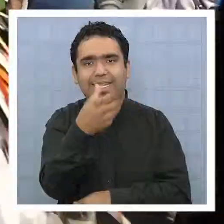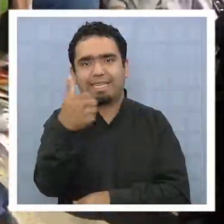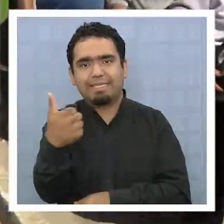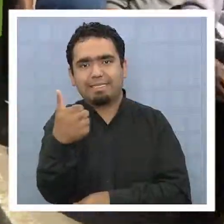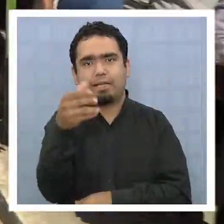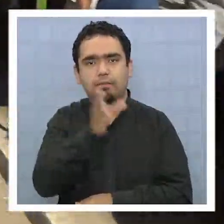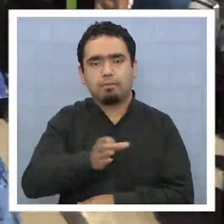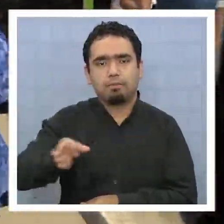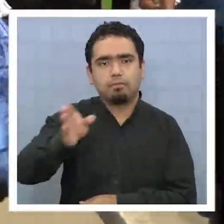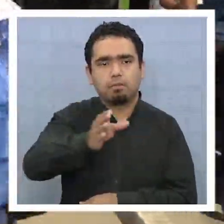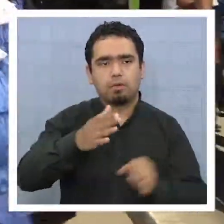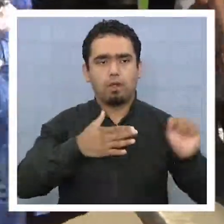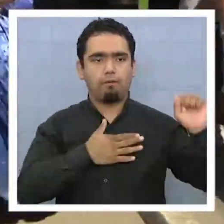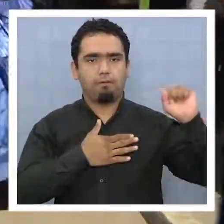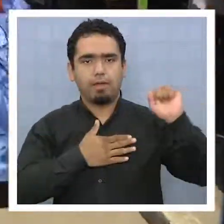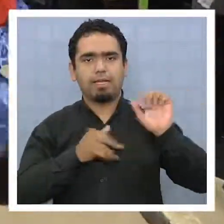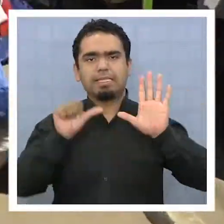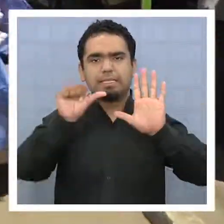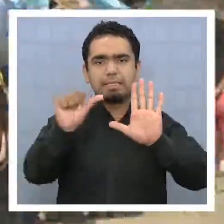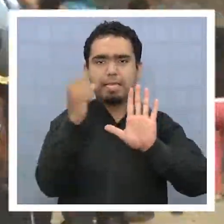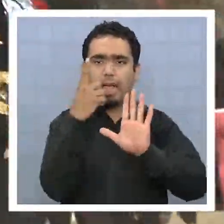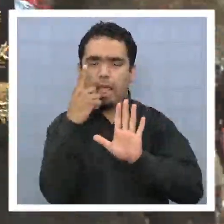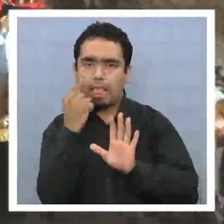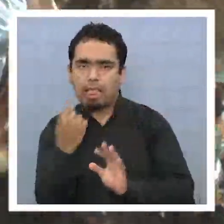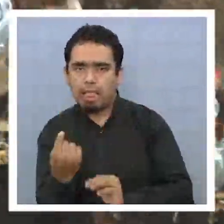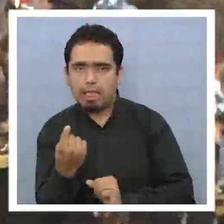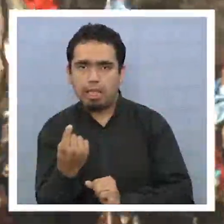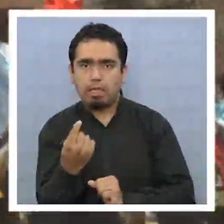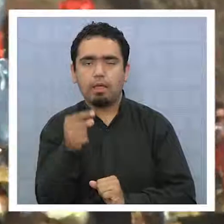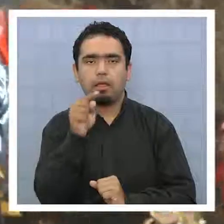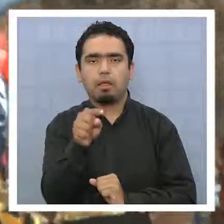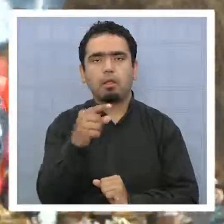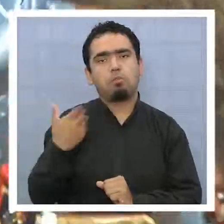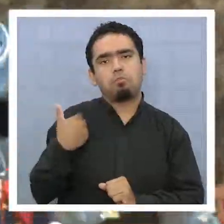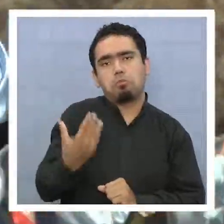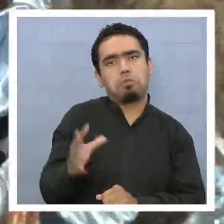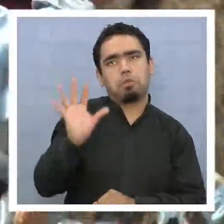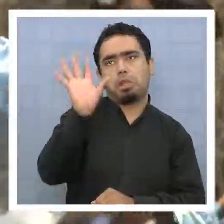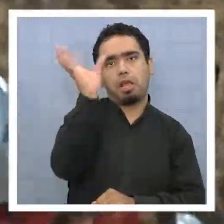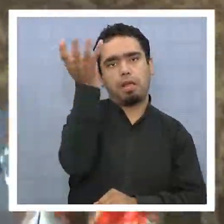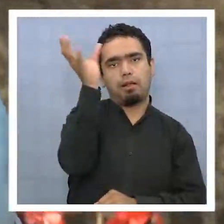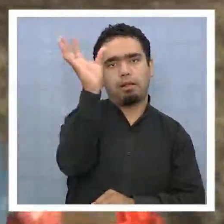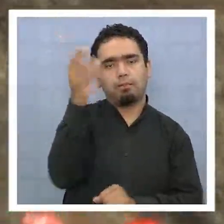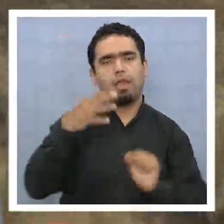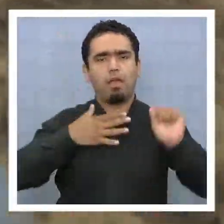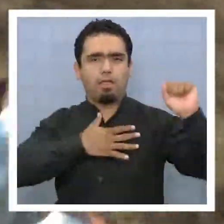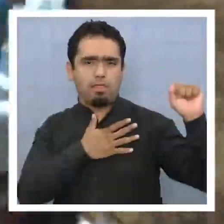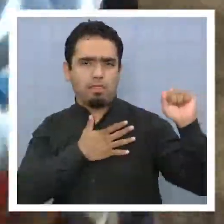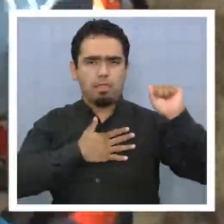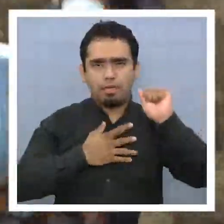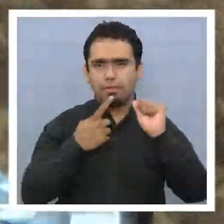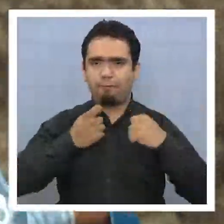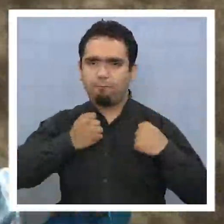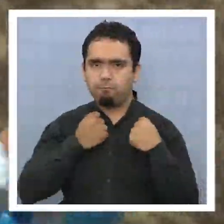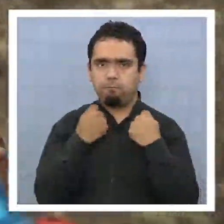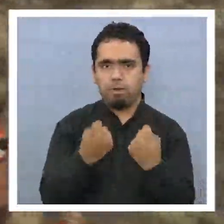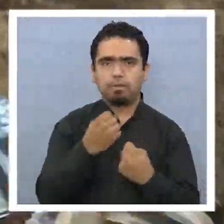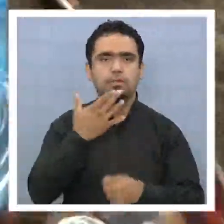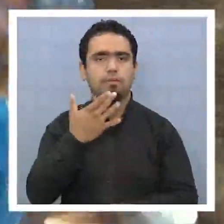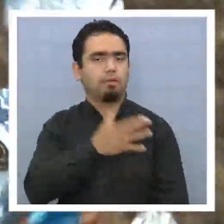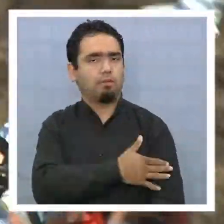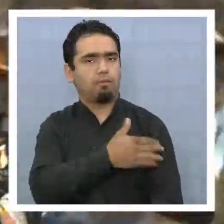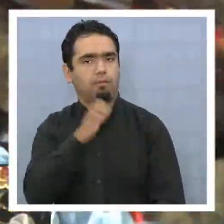36 bailarines, quienes durante 6 días y a pesar de las inclemencias del tiempo, danzan con mucha fuerza y